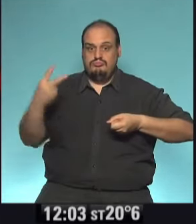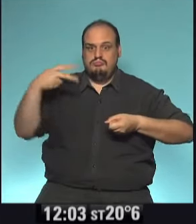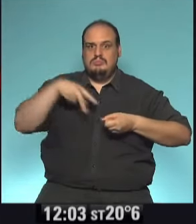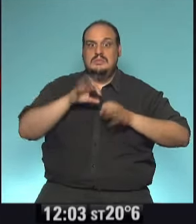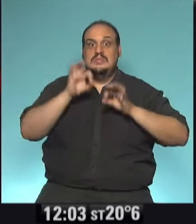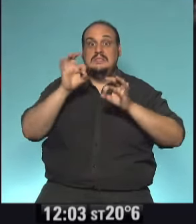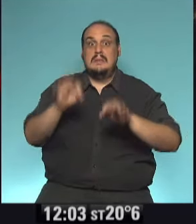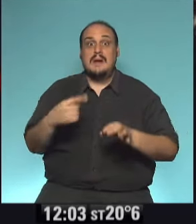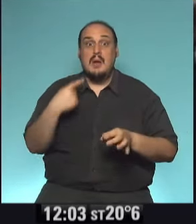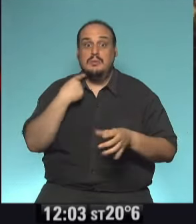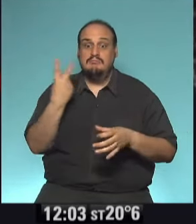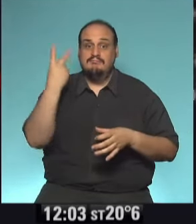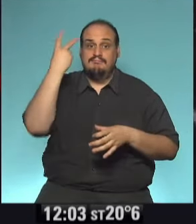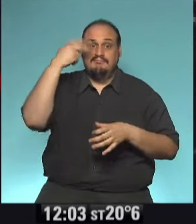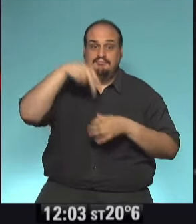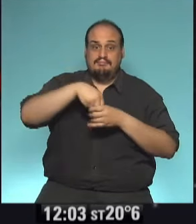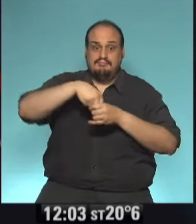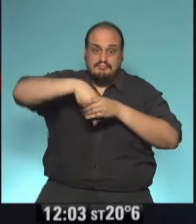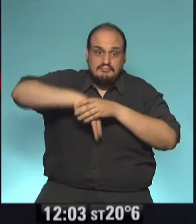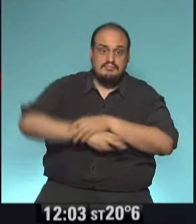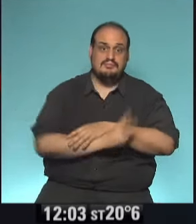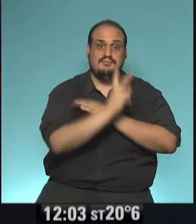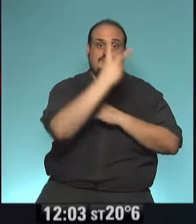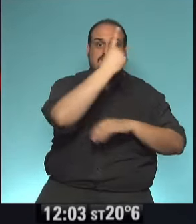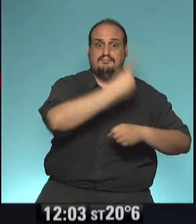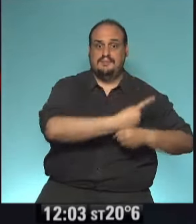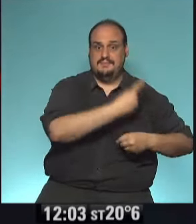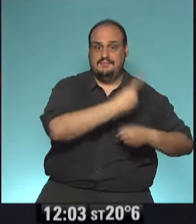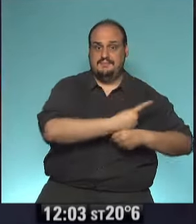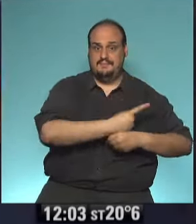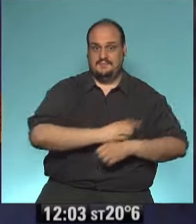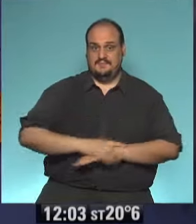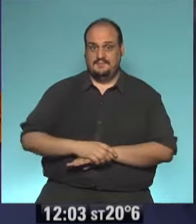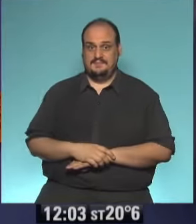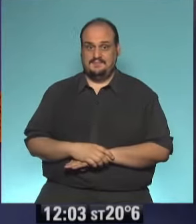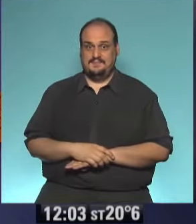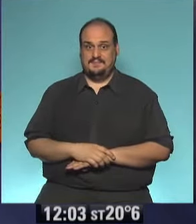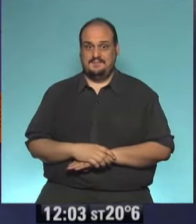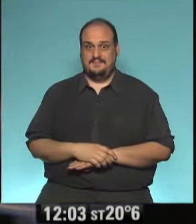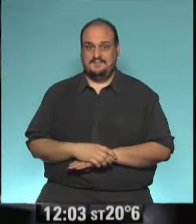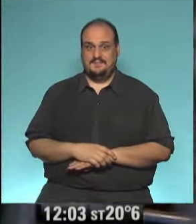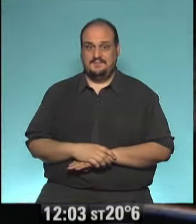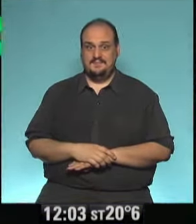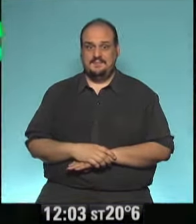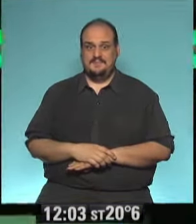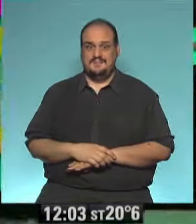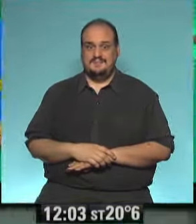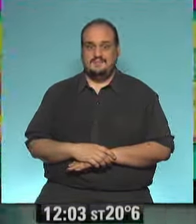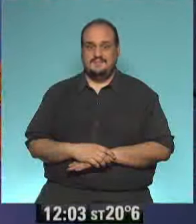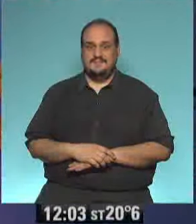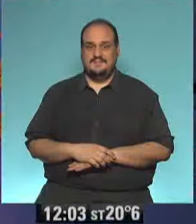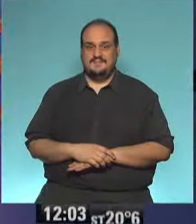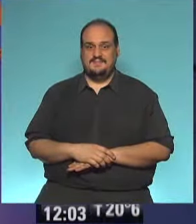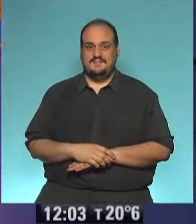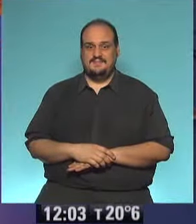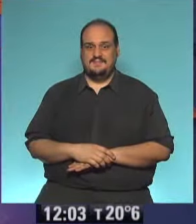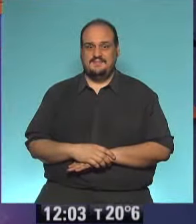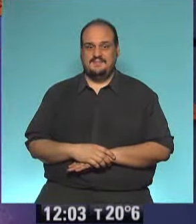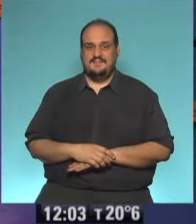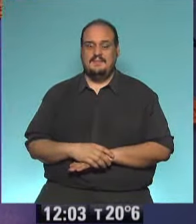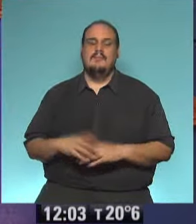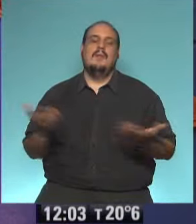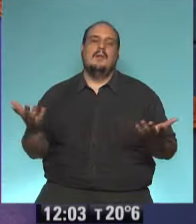llegar, pero caes en la galera del mago, hace un truco y volvés al inicio. ¡Ay! Oh, así que ahí habría vuelto hasta acá.